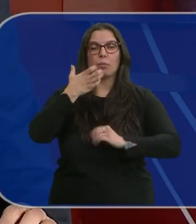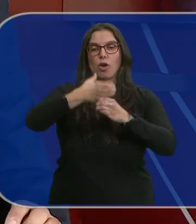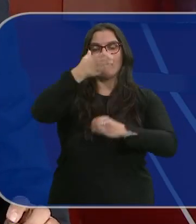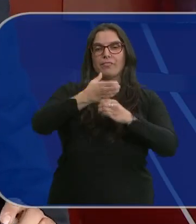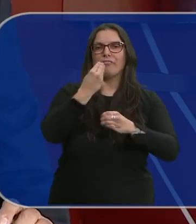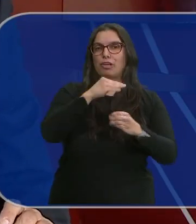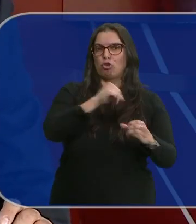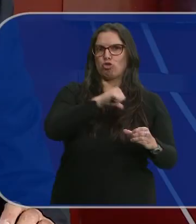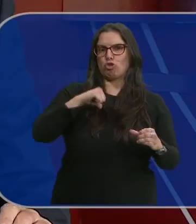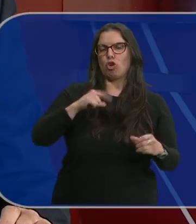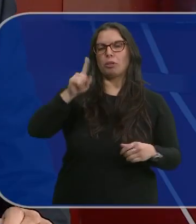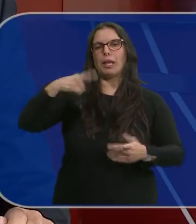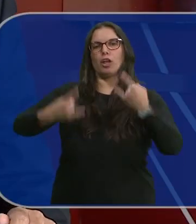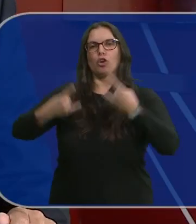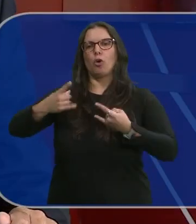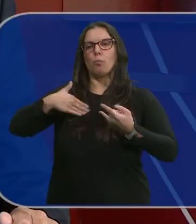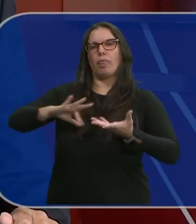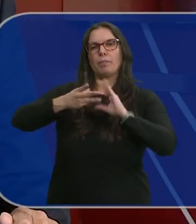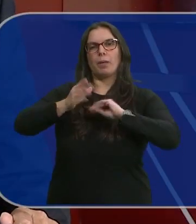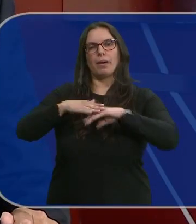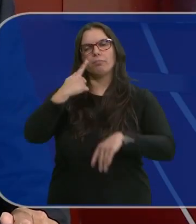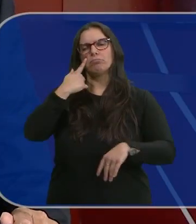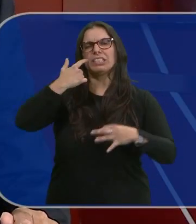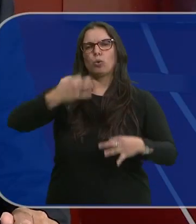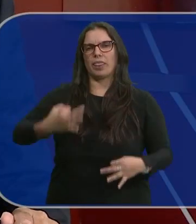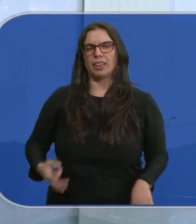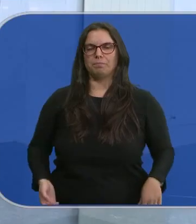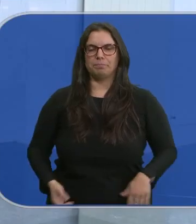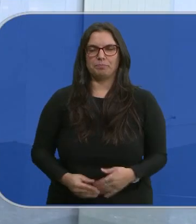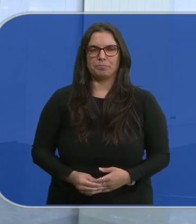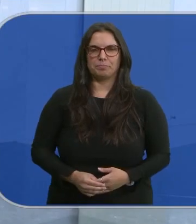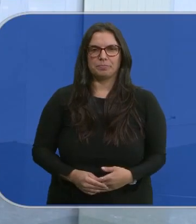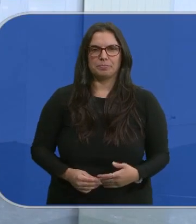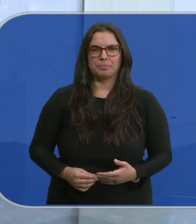sola a un robot capaz de convertirse en guardia de seguridad.